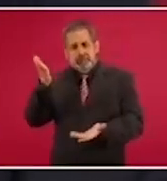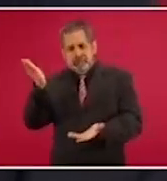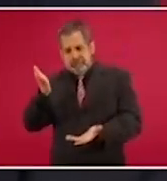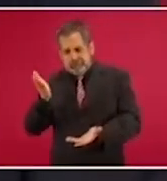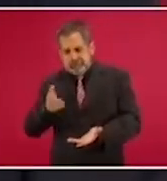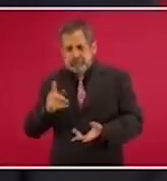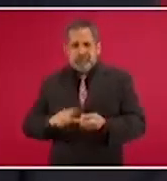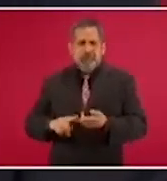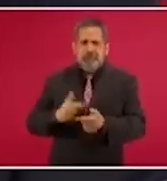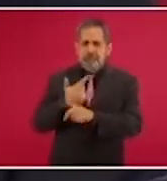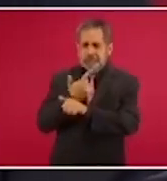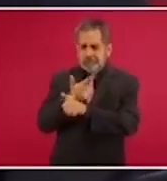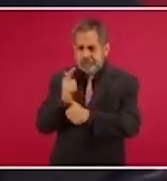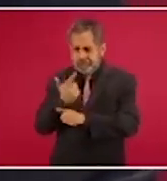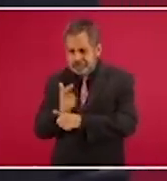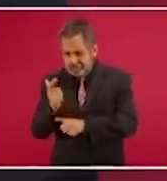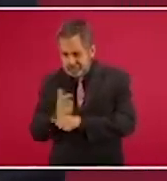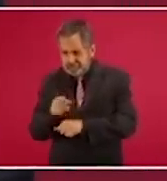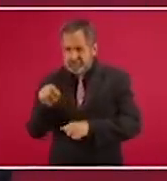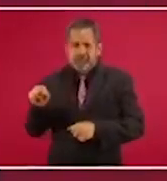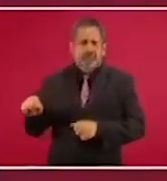taxistas,